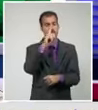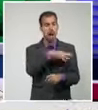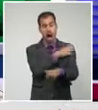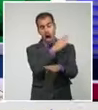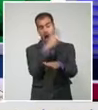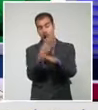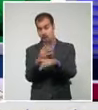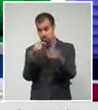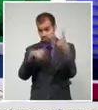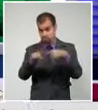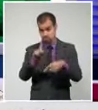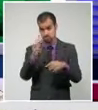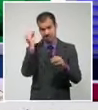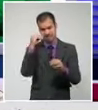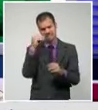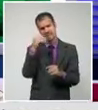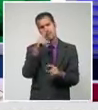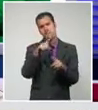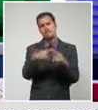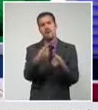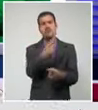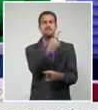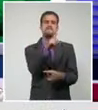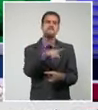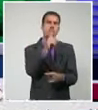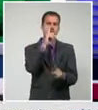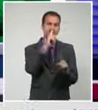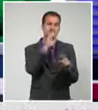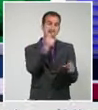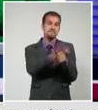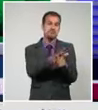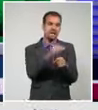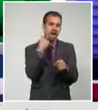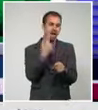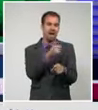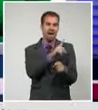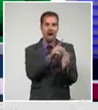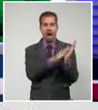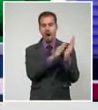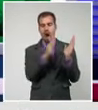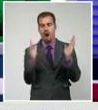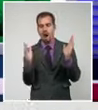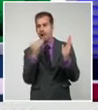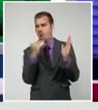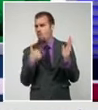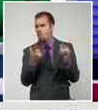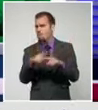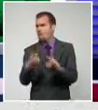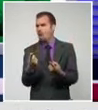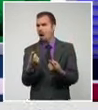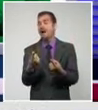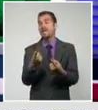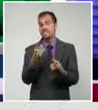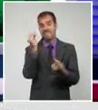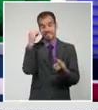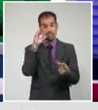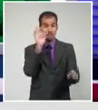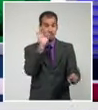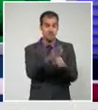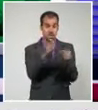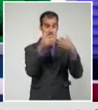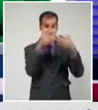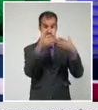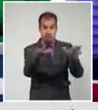qué escogemos la fecha del 1 de noviembre, porque fue el momento de la apertura, que se incrementó el arribo de